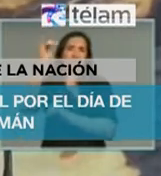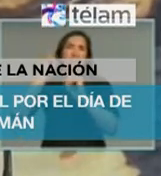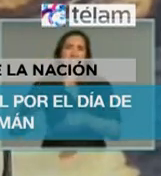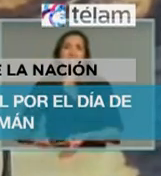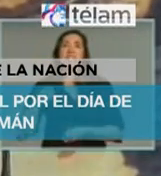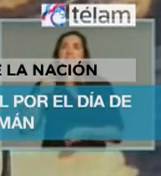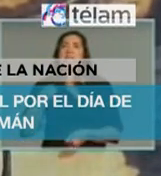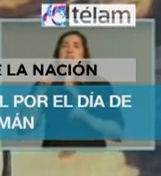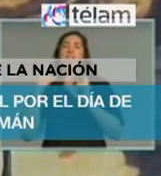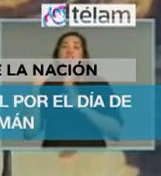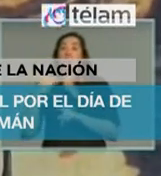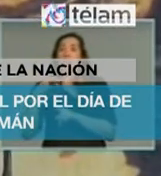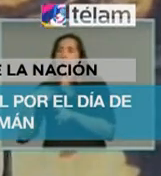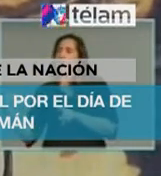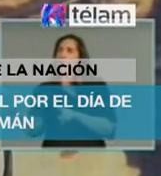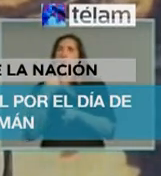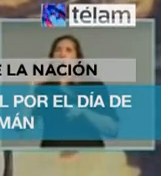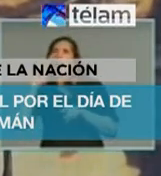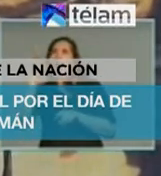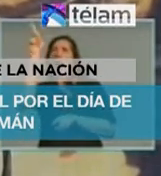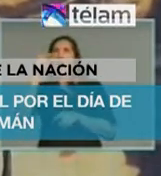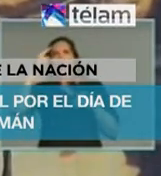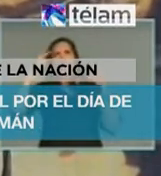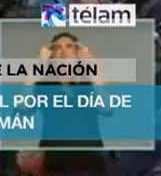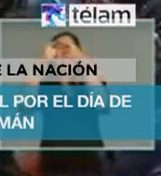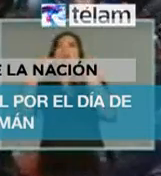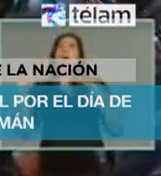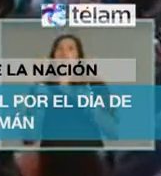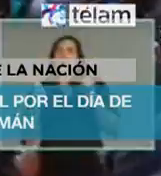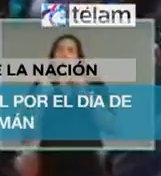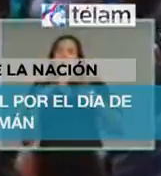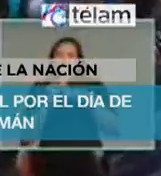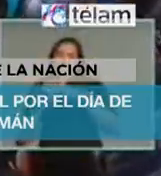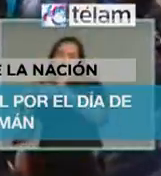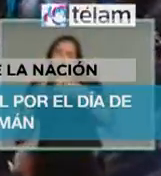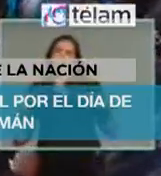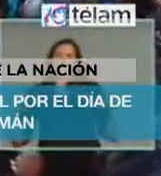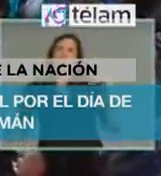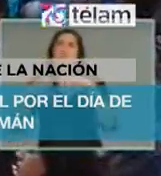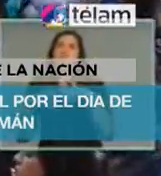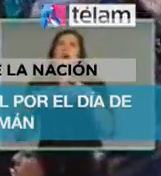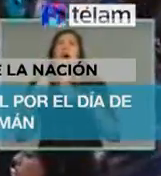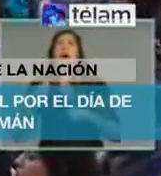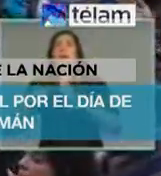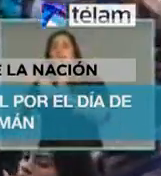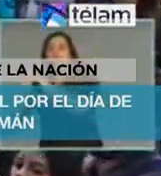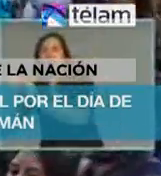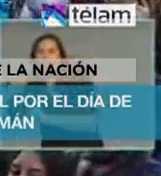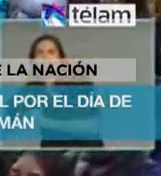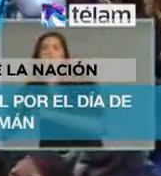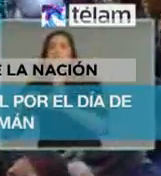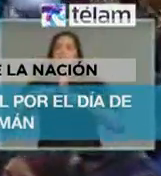debe movilizar y unificar todos los esfuerzos de empresarios, de